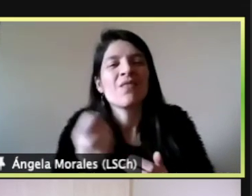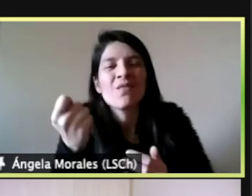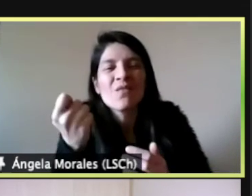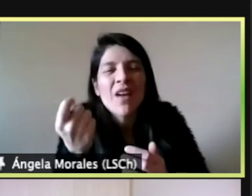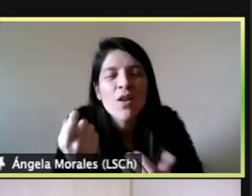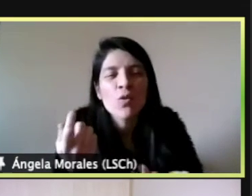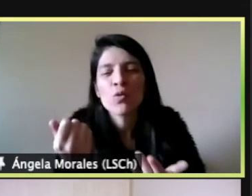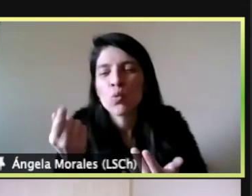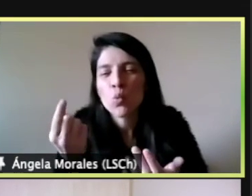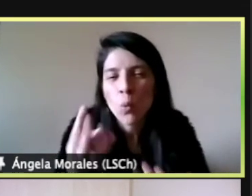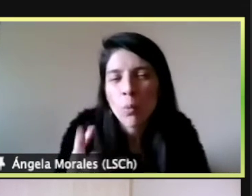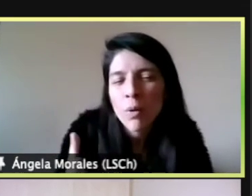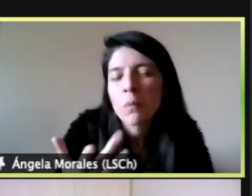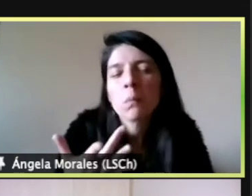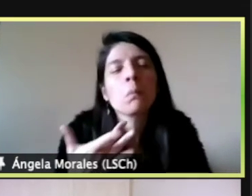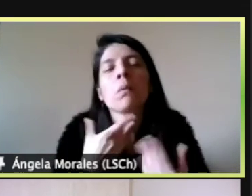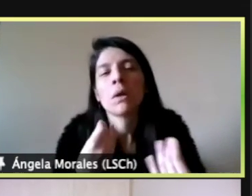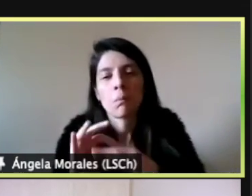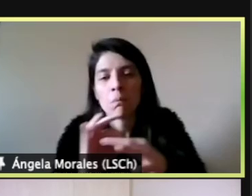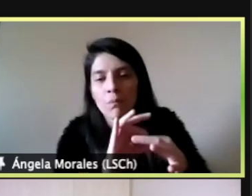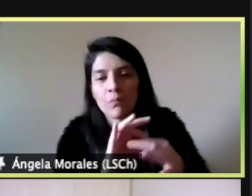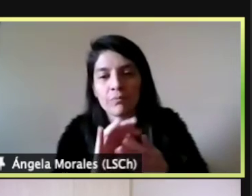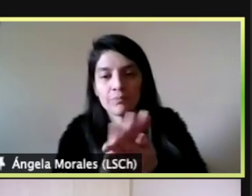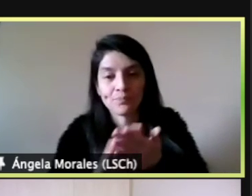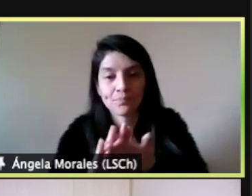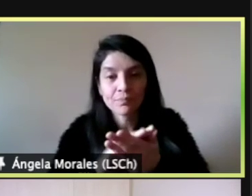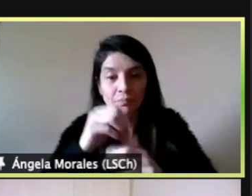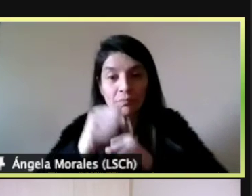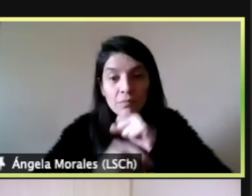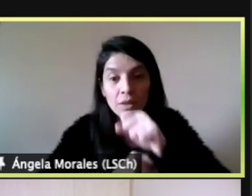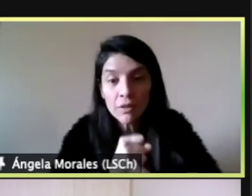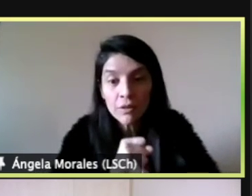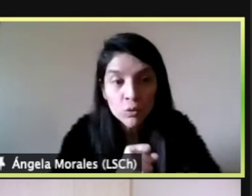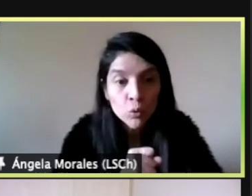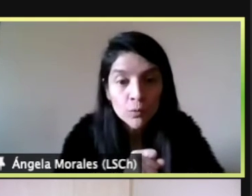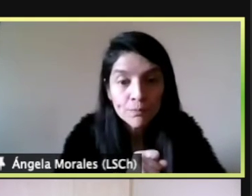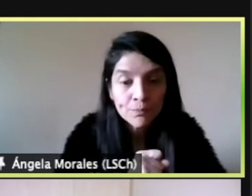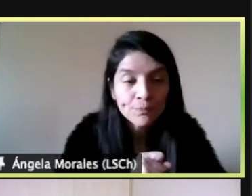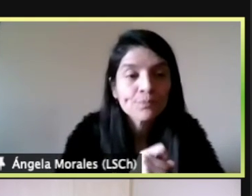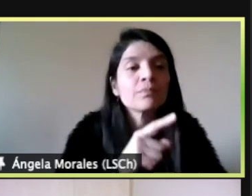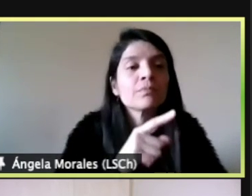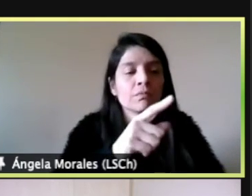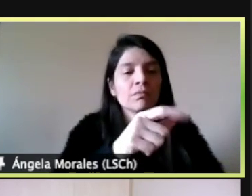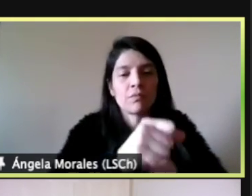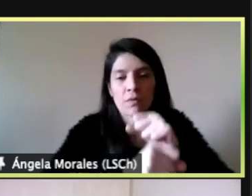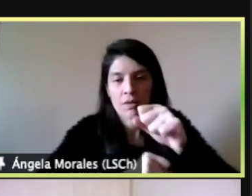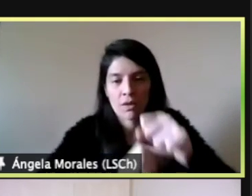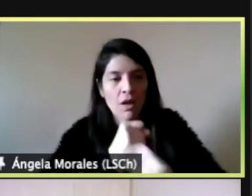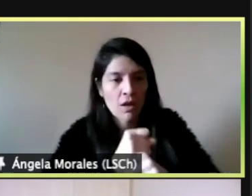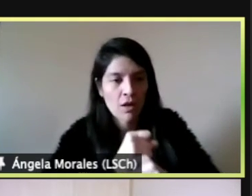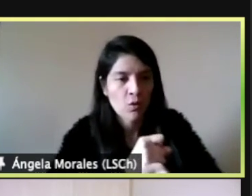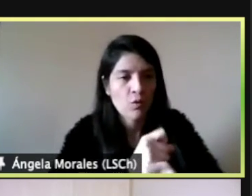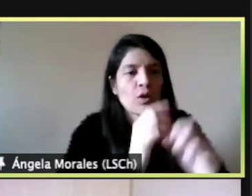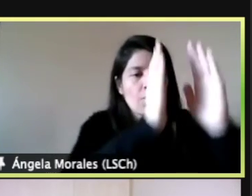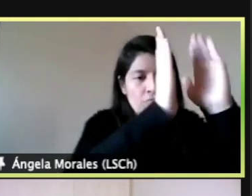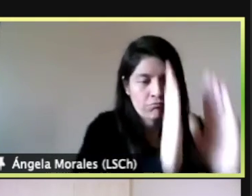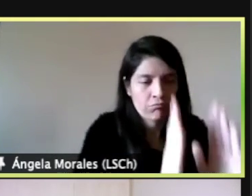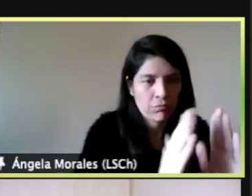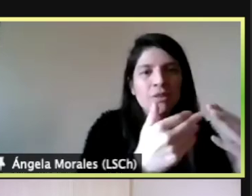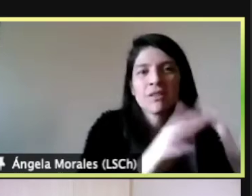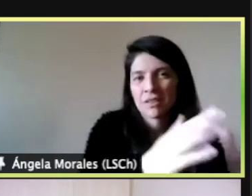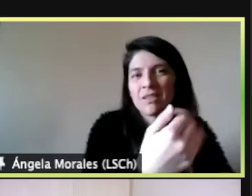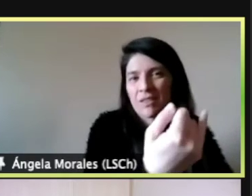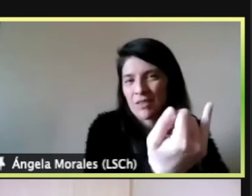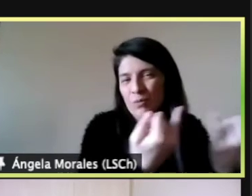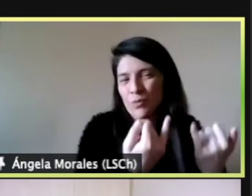por año la voy a dejar en las filas. Fíjense que ahí inmediatamente me dice cuál es la fila, me lo ordena por año. Ya